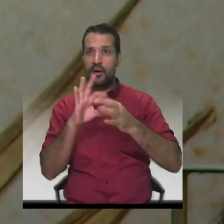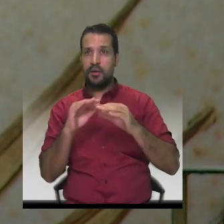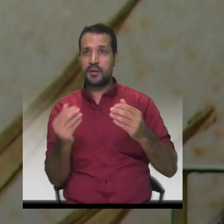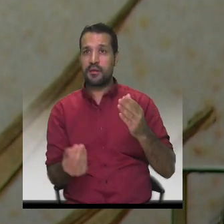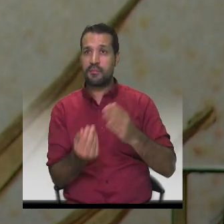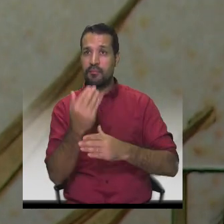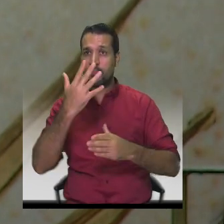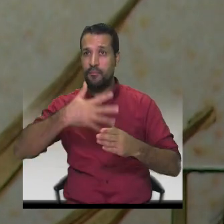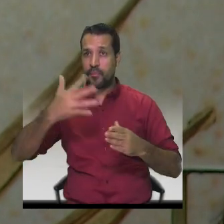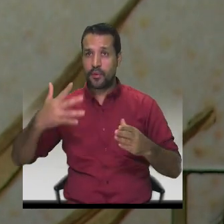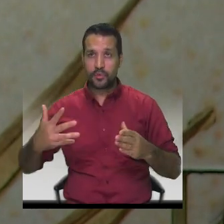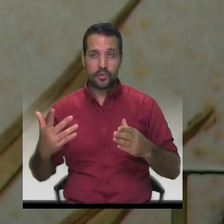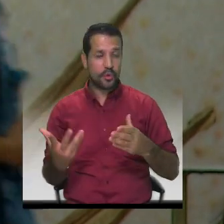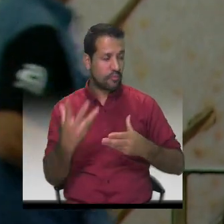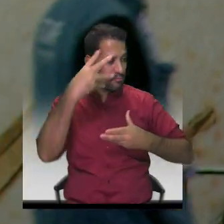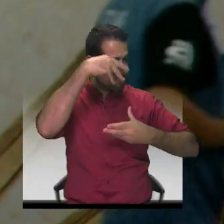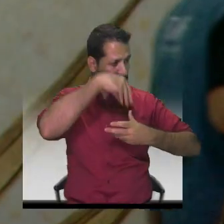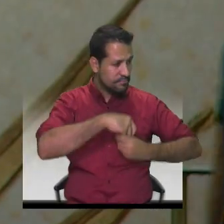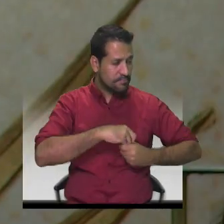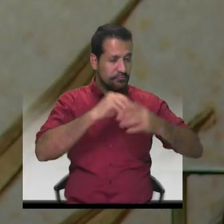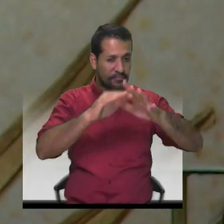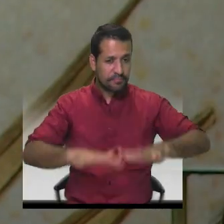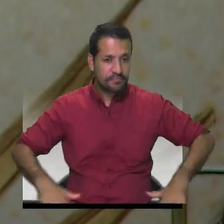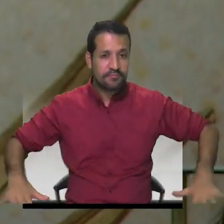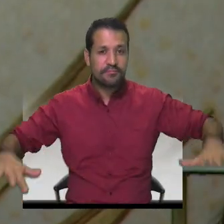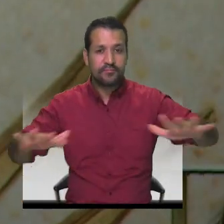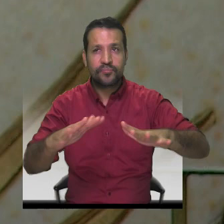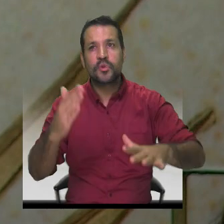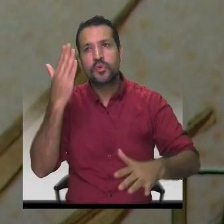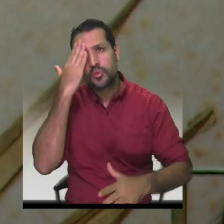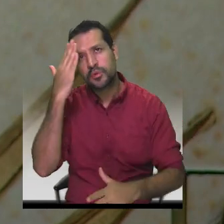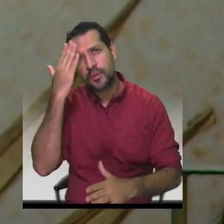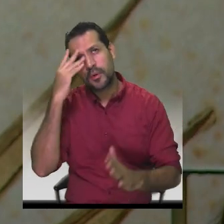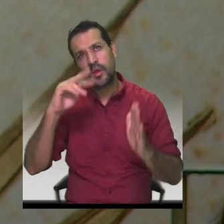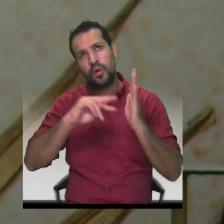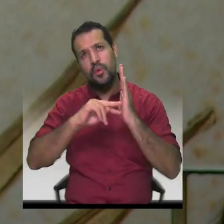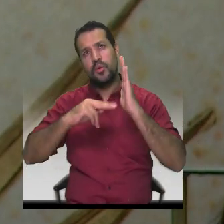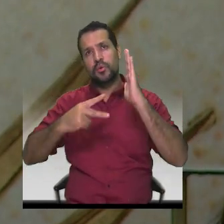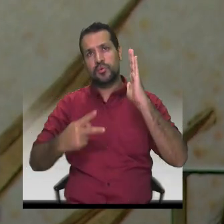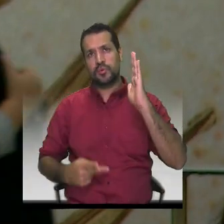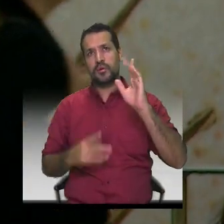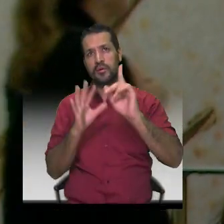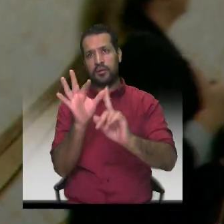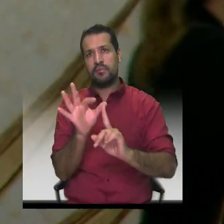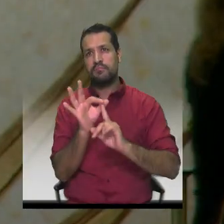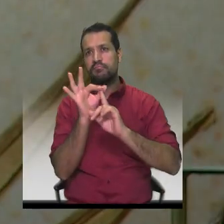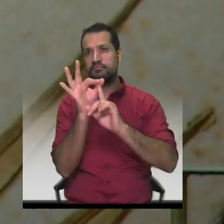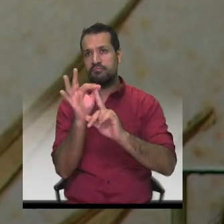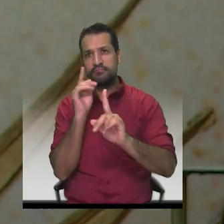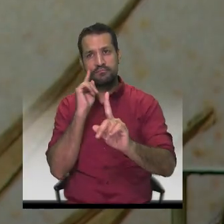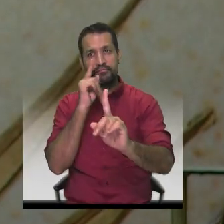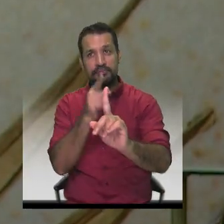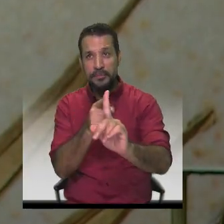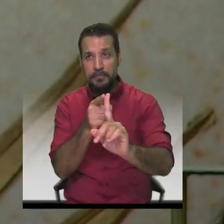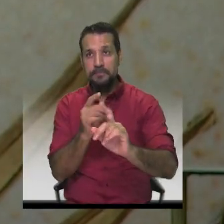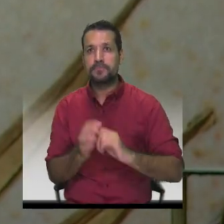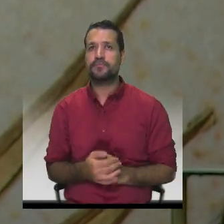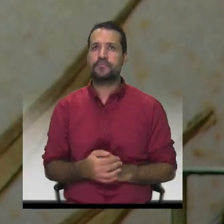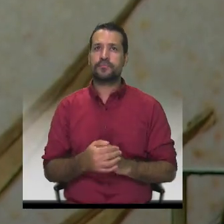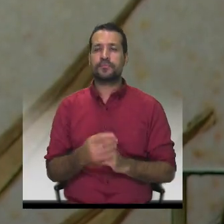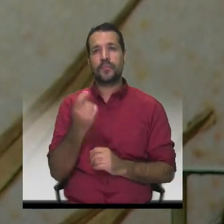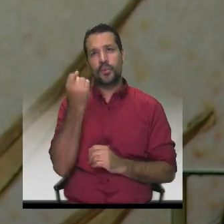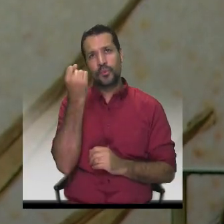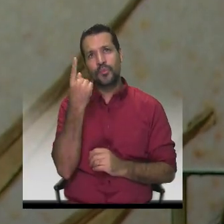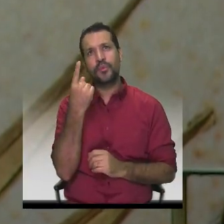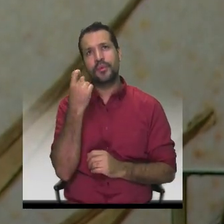valor inmersa en un territorio con unos saberes y unas técnicas específicas. Cuando